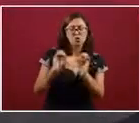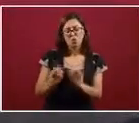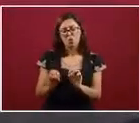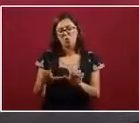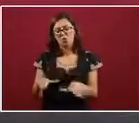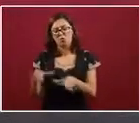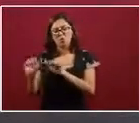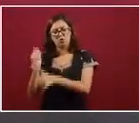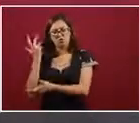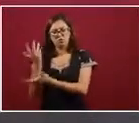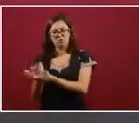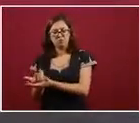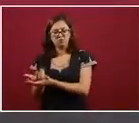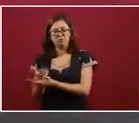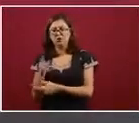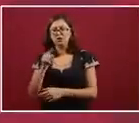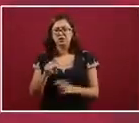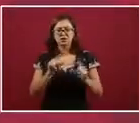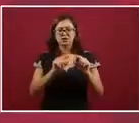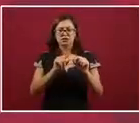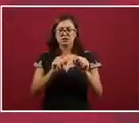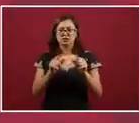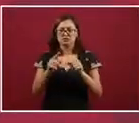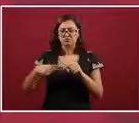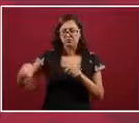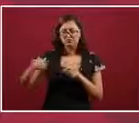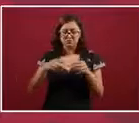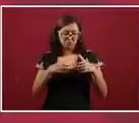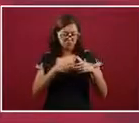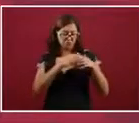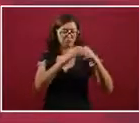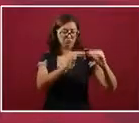parte de la oligarquía.